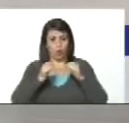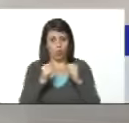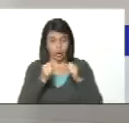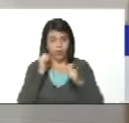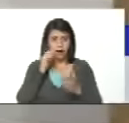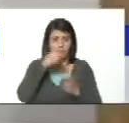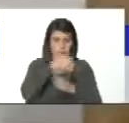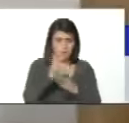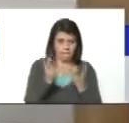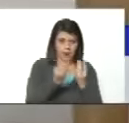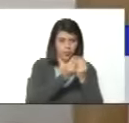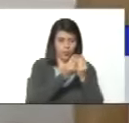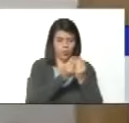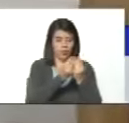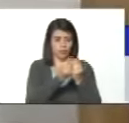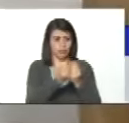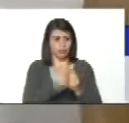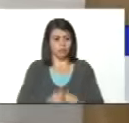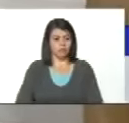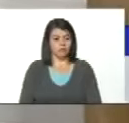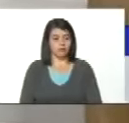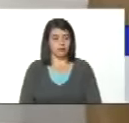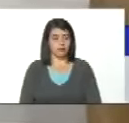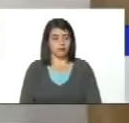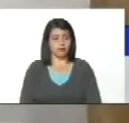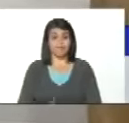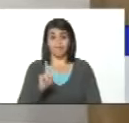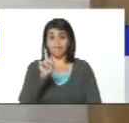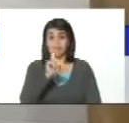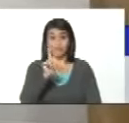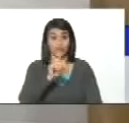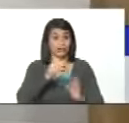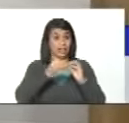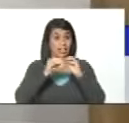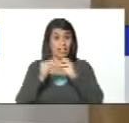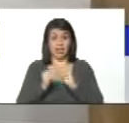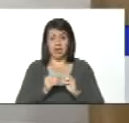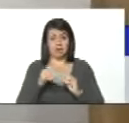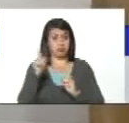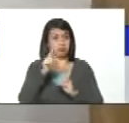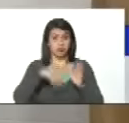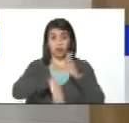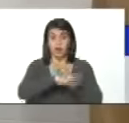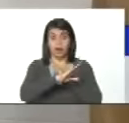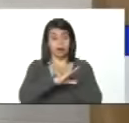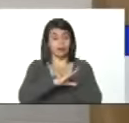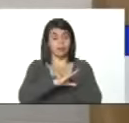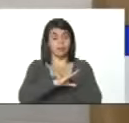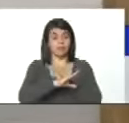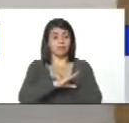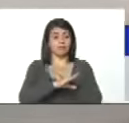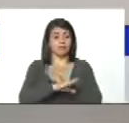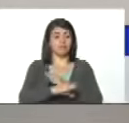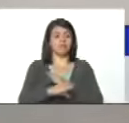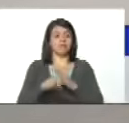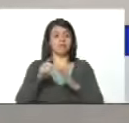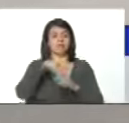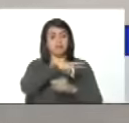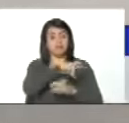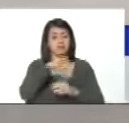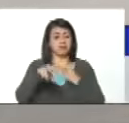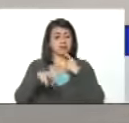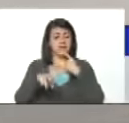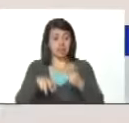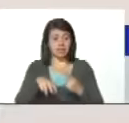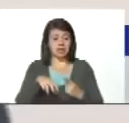Hermanito, no se vista que no va. va el viejo ese, que